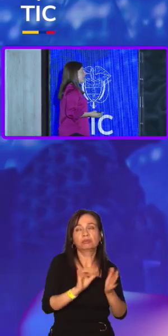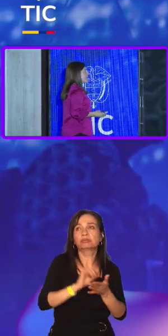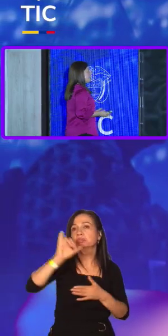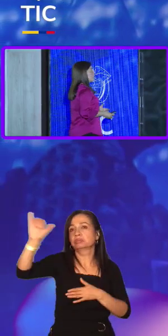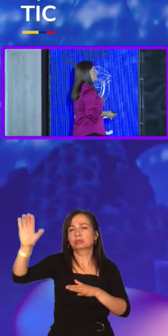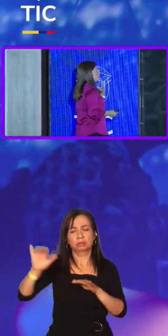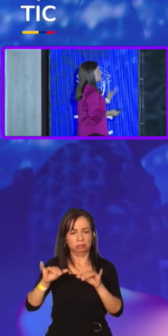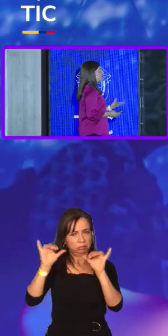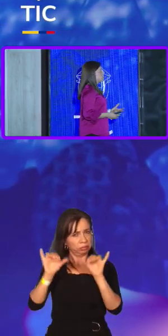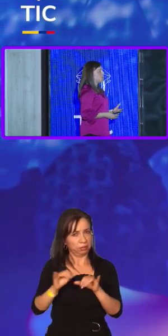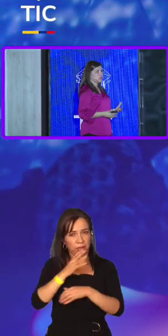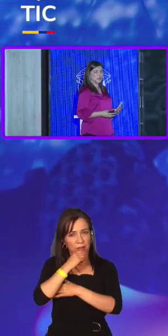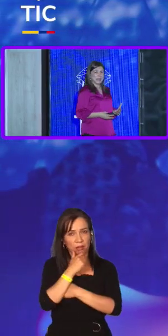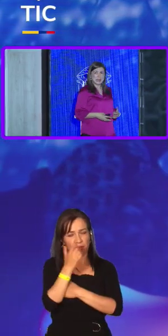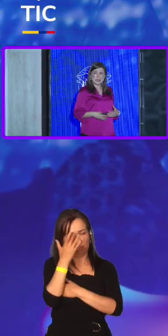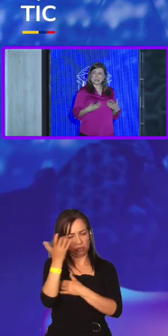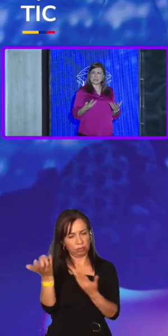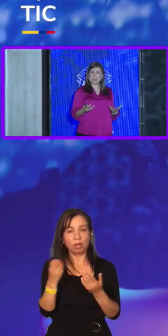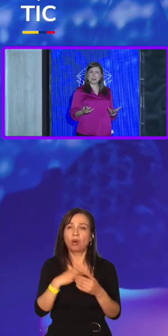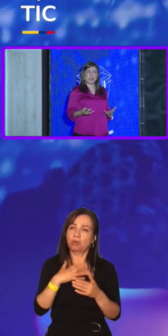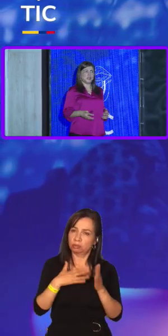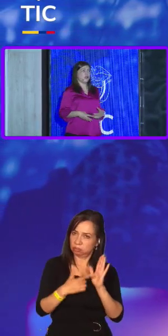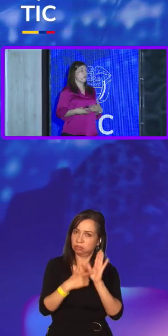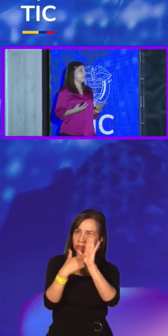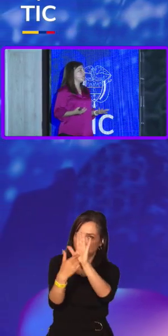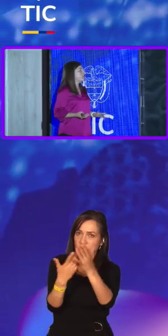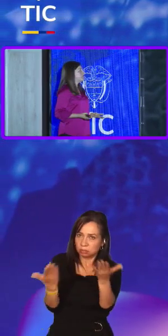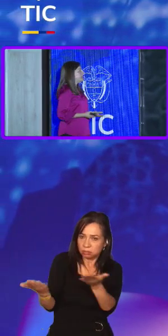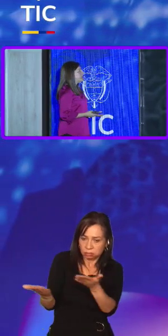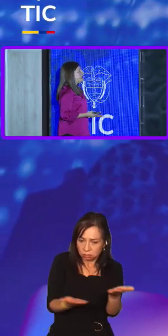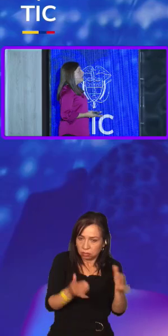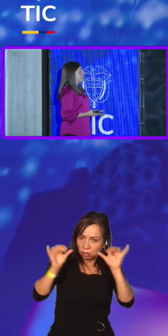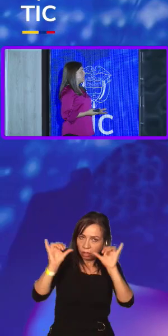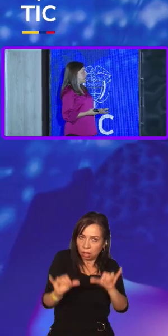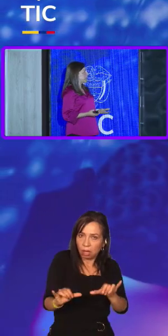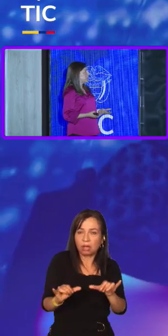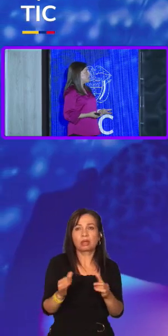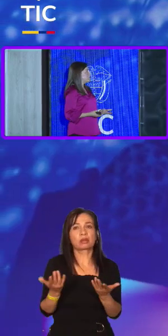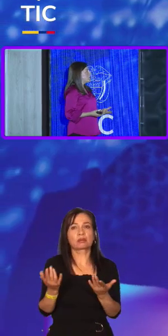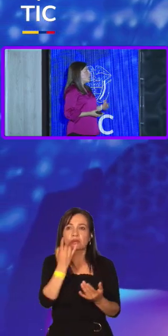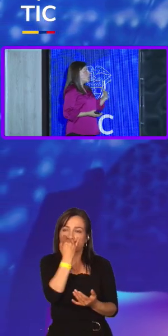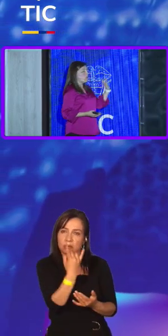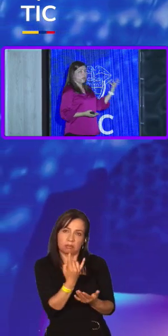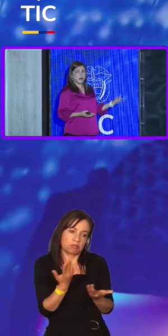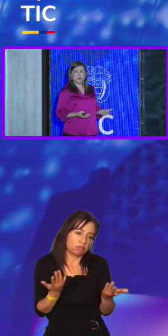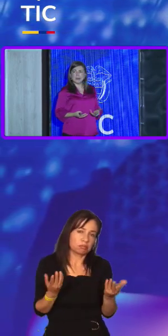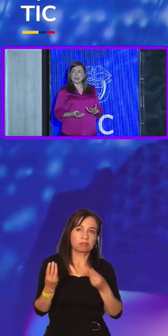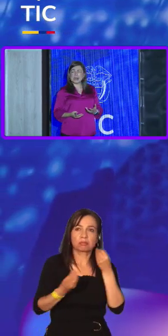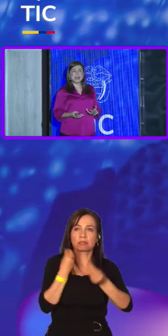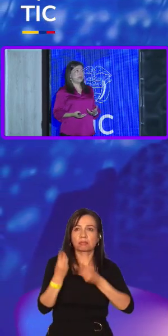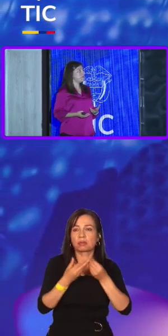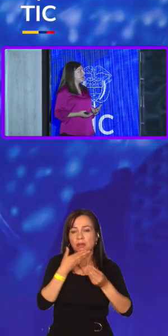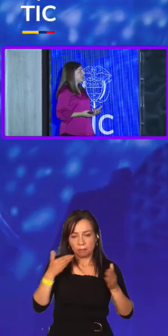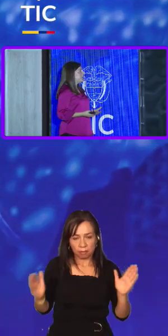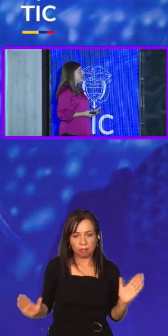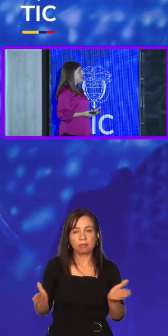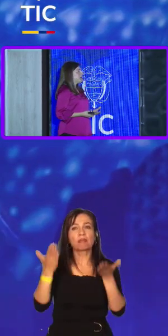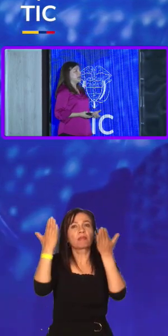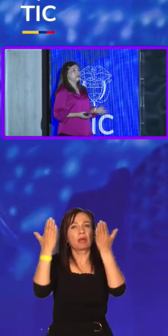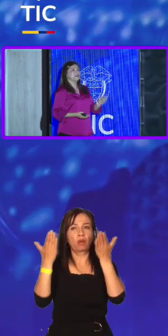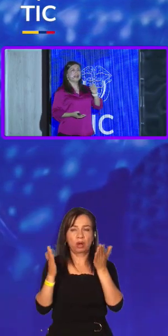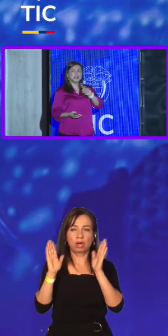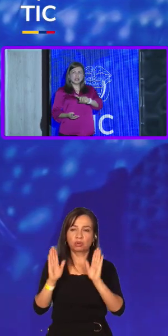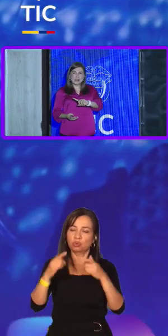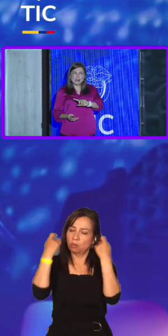Entonces, ¿por qué no se quedan? ¿Cuáles son nuestras oportunidades? ¿Qué está pasando? ¿Cómo podemos ser más atractivos? ¿Cómo podemos mejorar